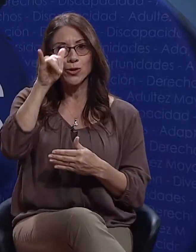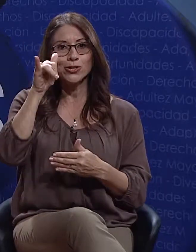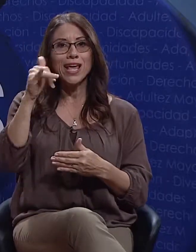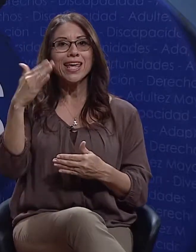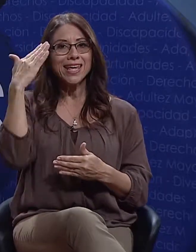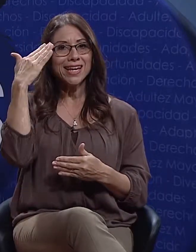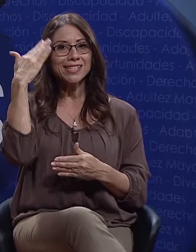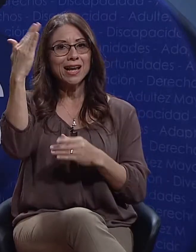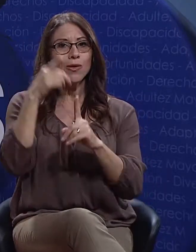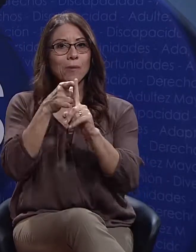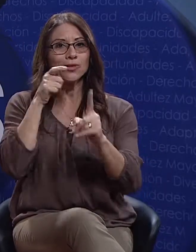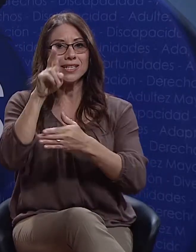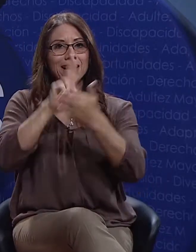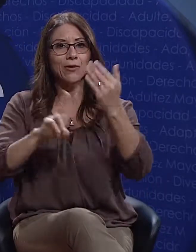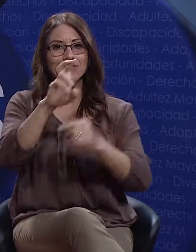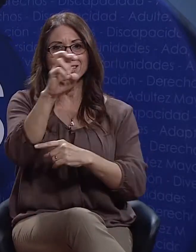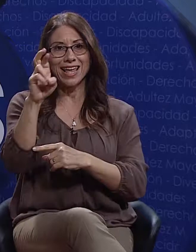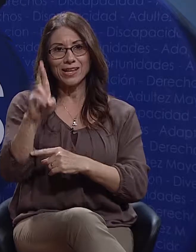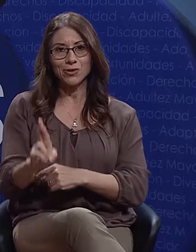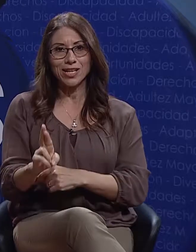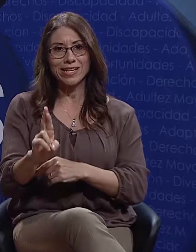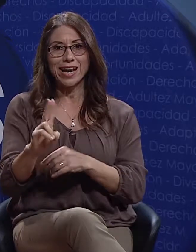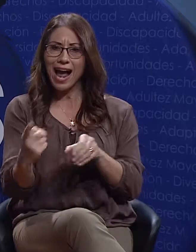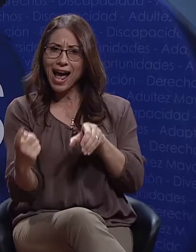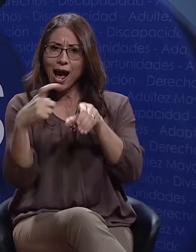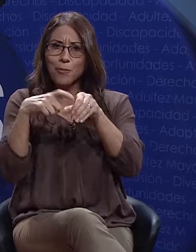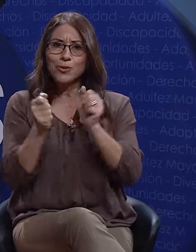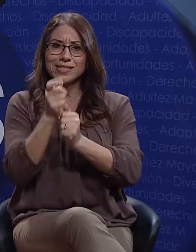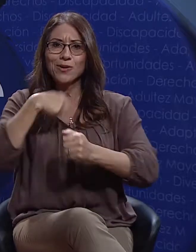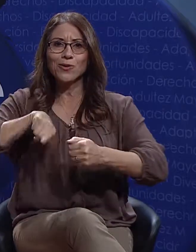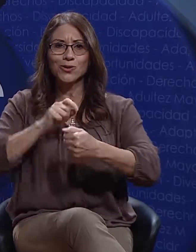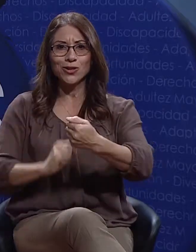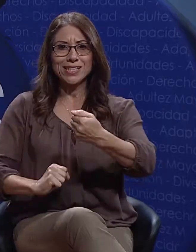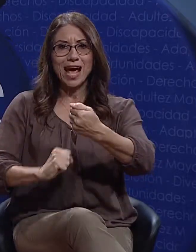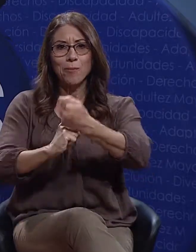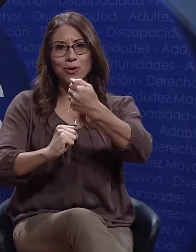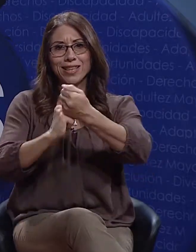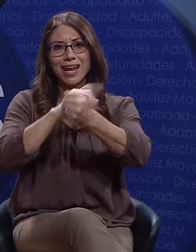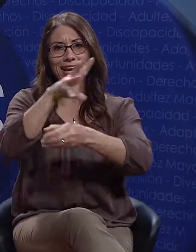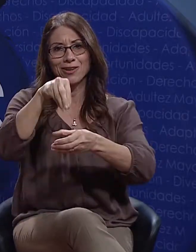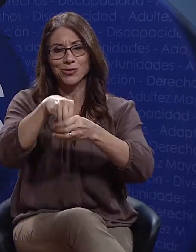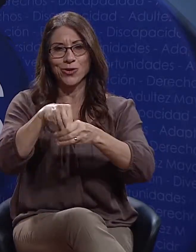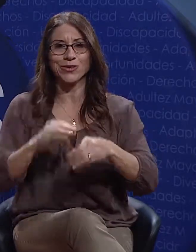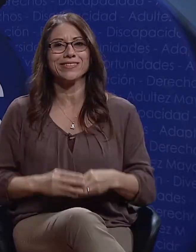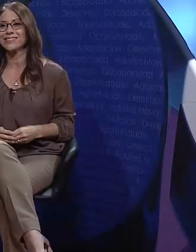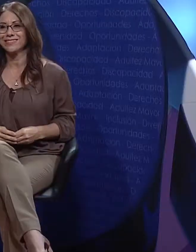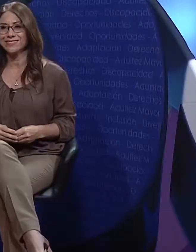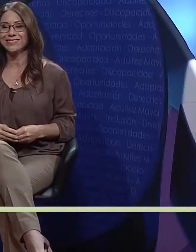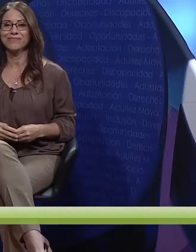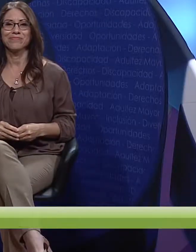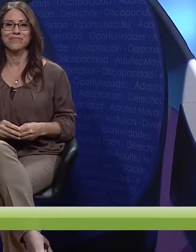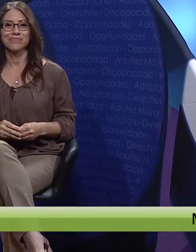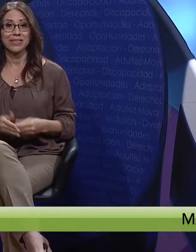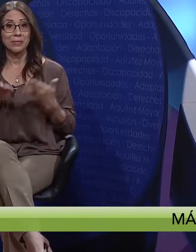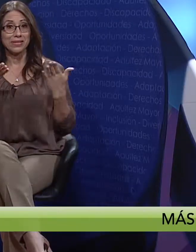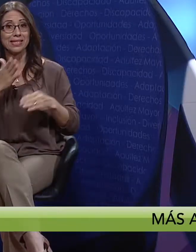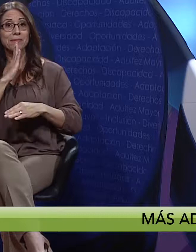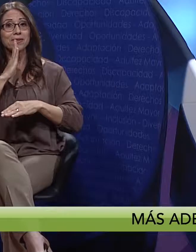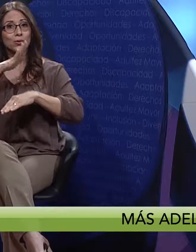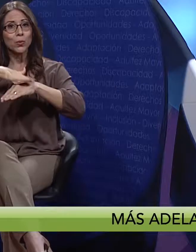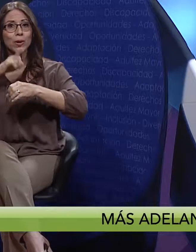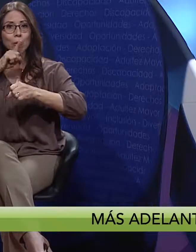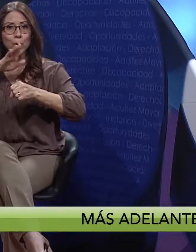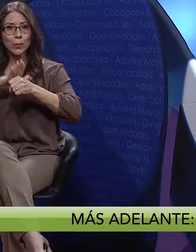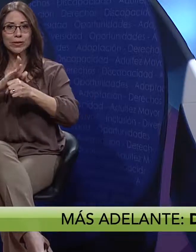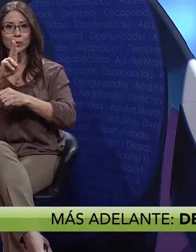Yuri Muñoz, quienes les saludamos desde la Universidad de Costa Rica. Apúntese con nosotras a aportar a la inclusión. Y precisamente hablando